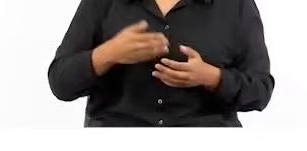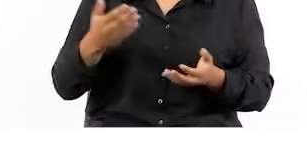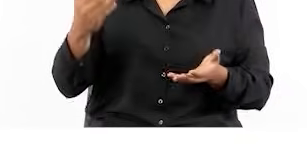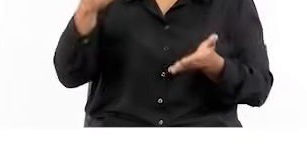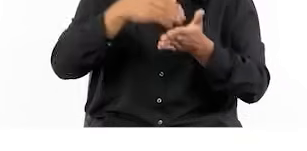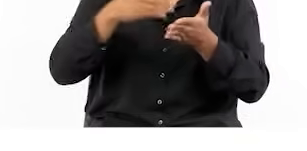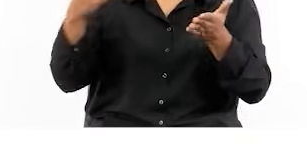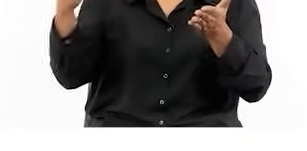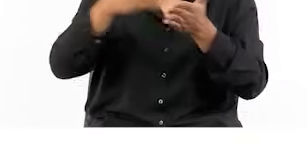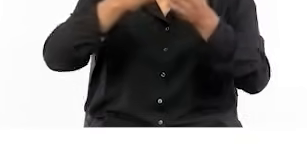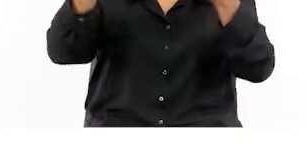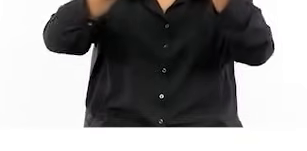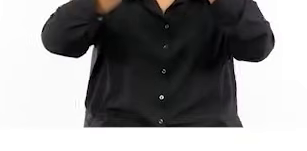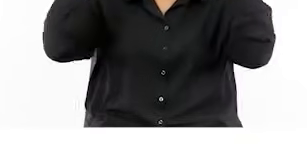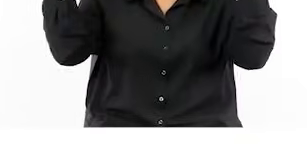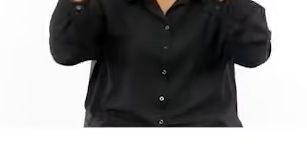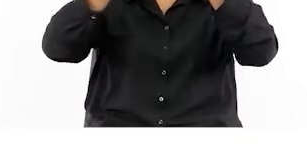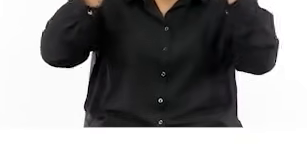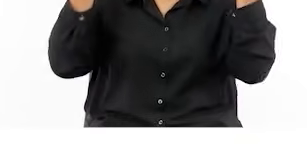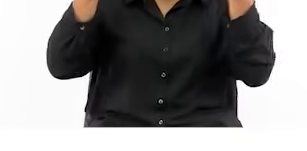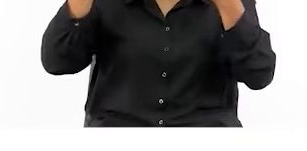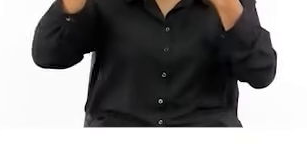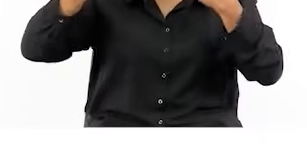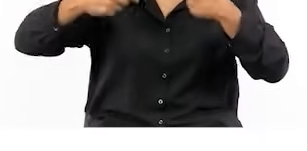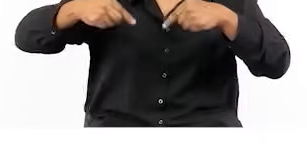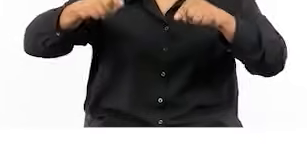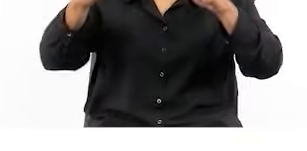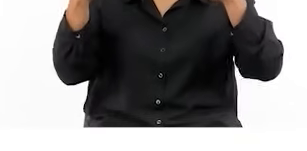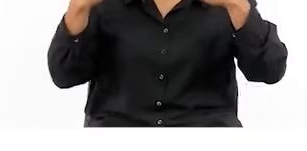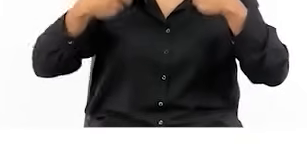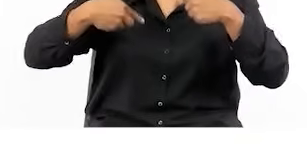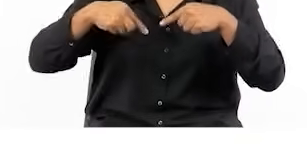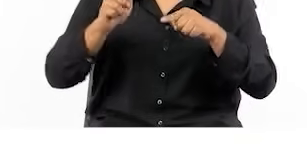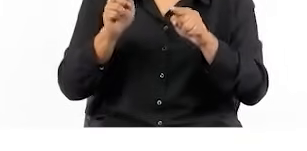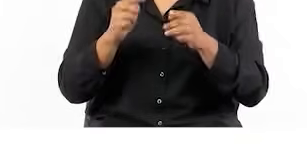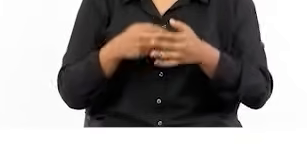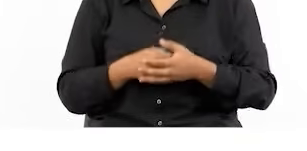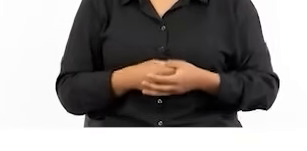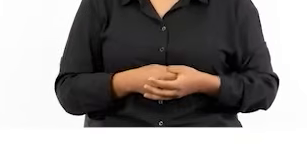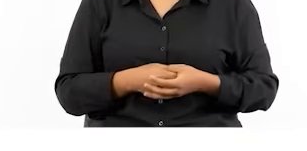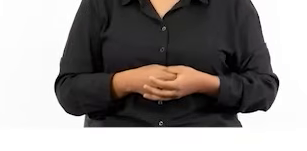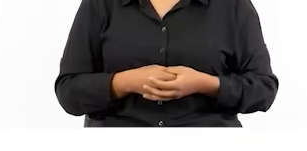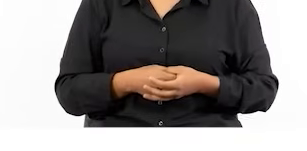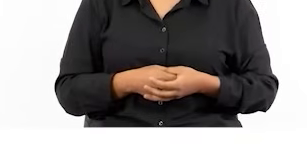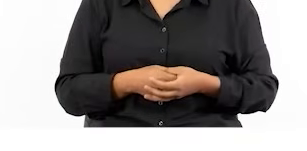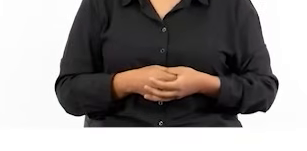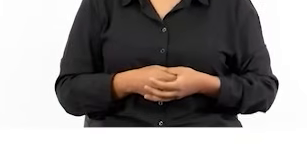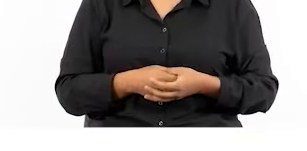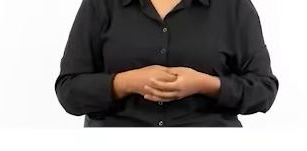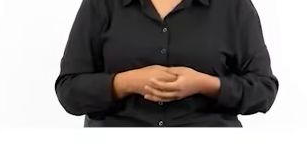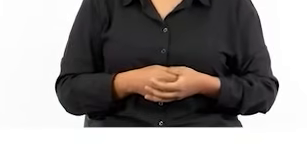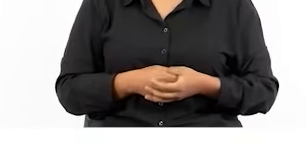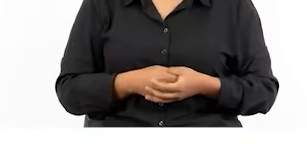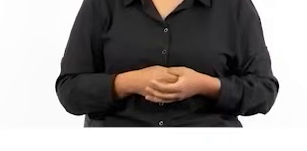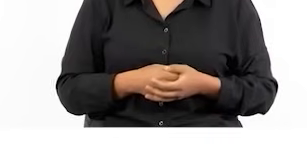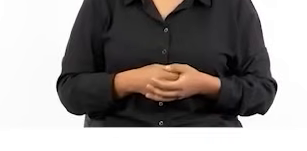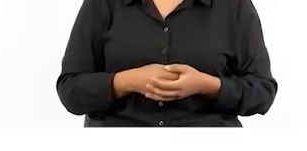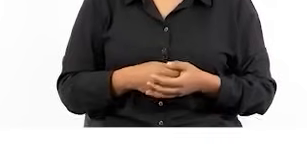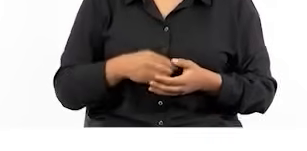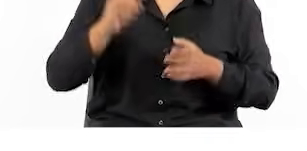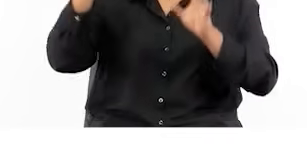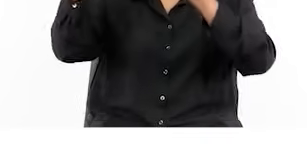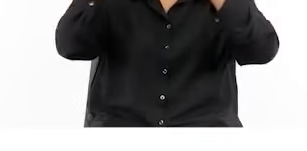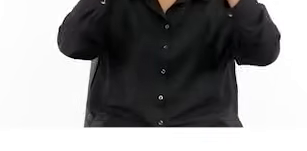por ser menos masivas, pasan varios miles de millones de años en esta etapa, en una etapa estable.